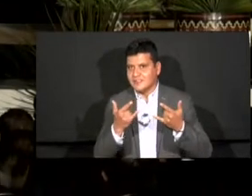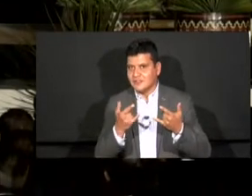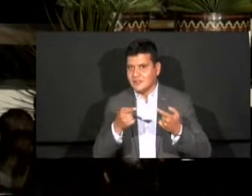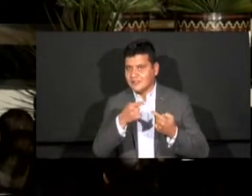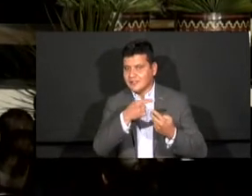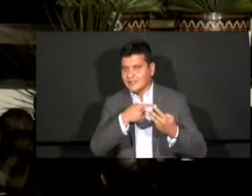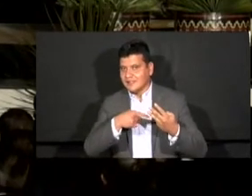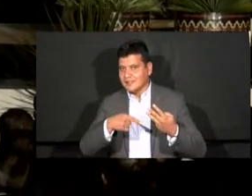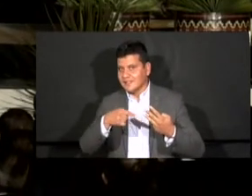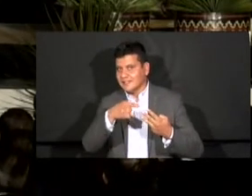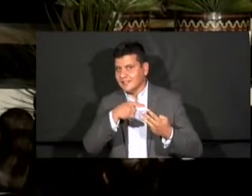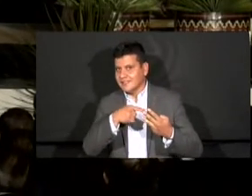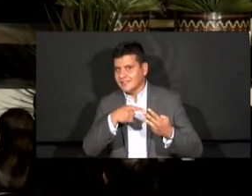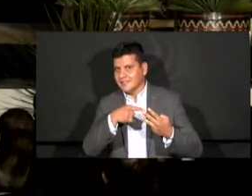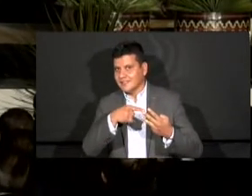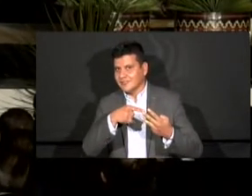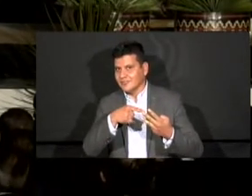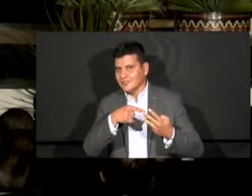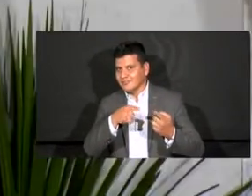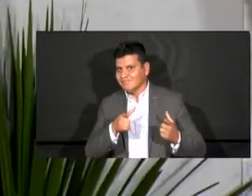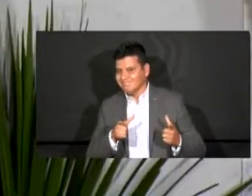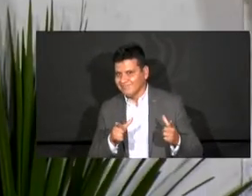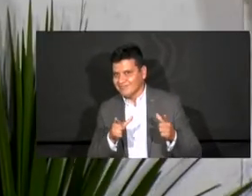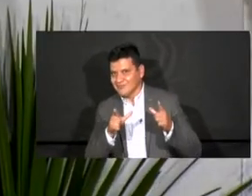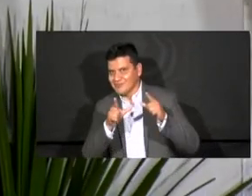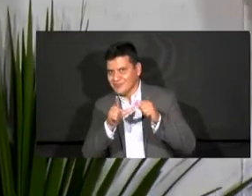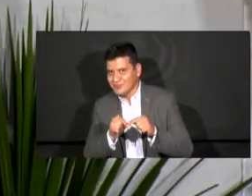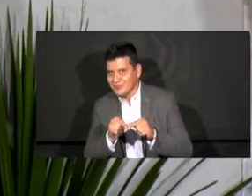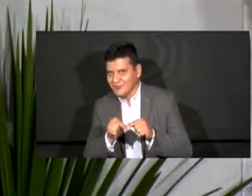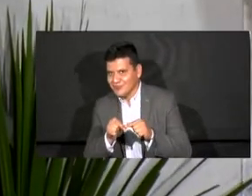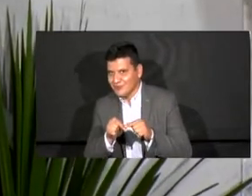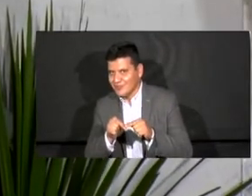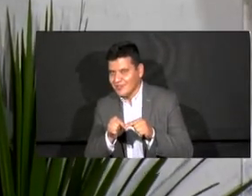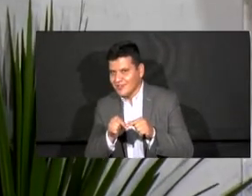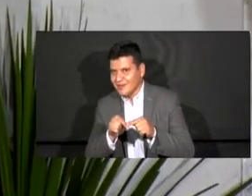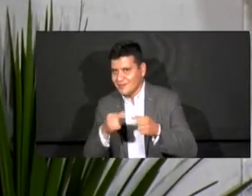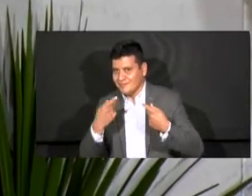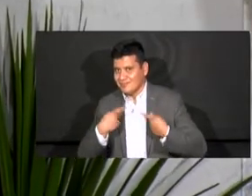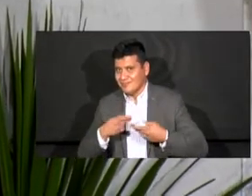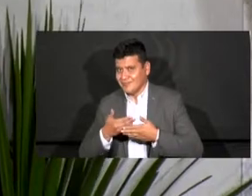a quienes acaban de abandonar la administración.